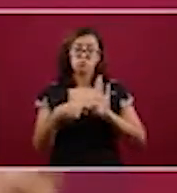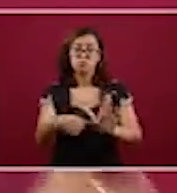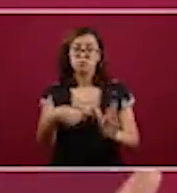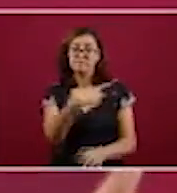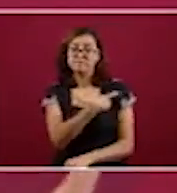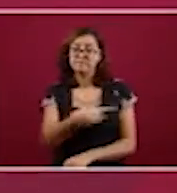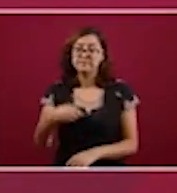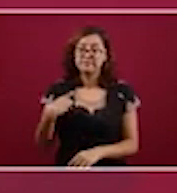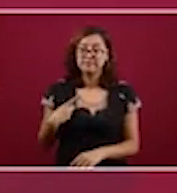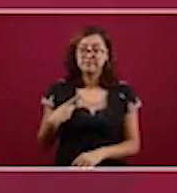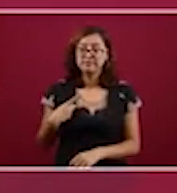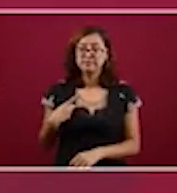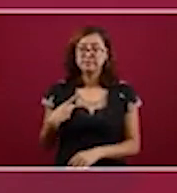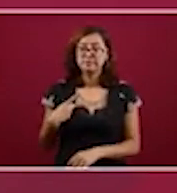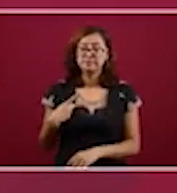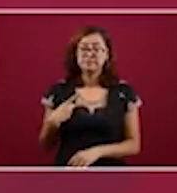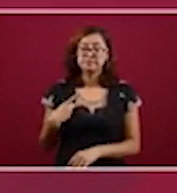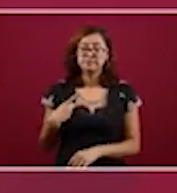para